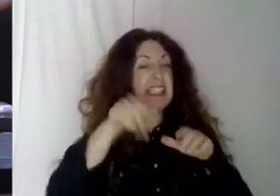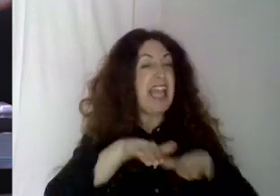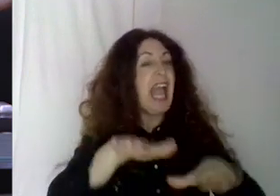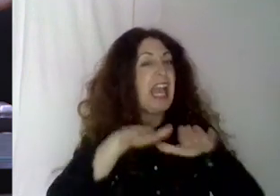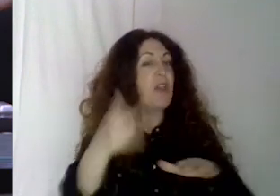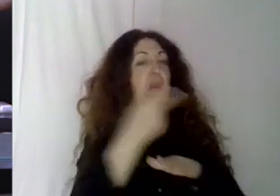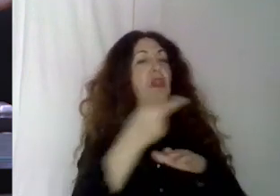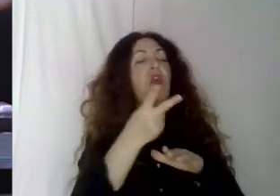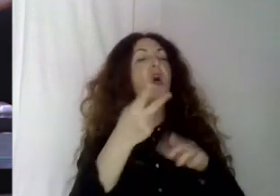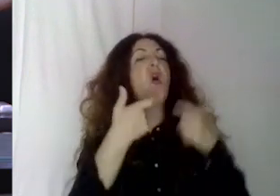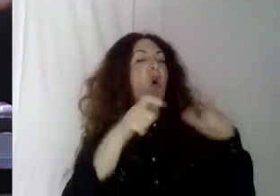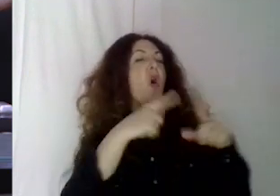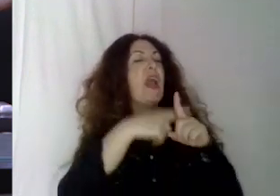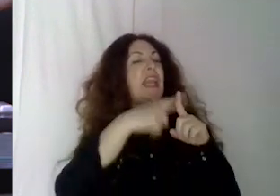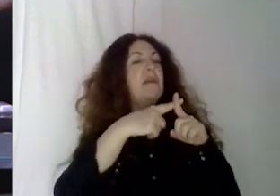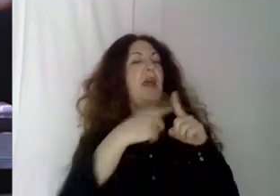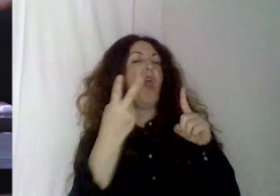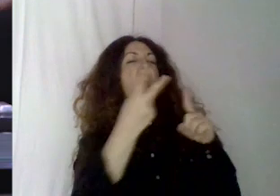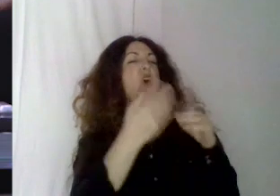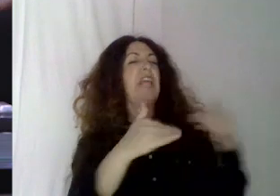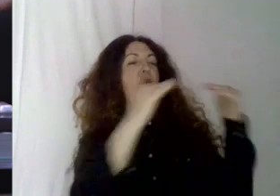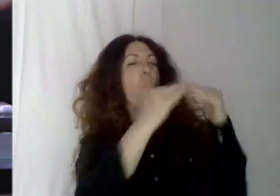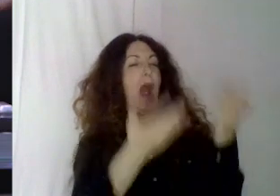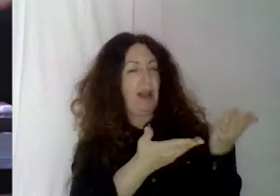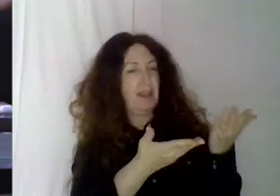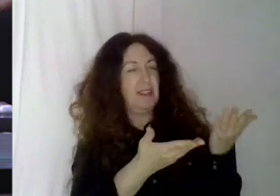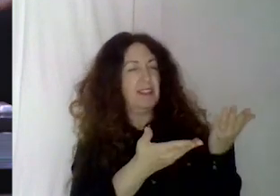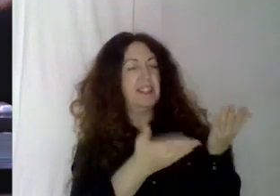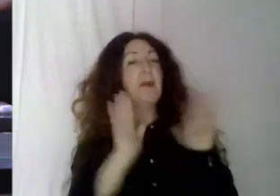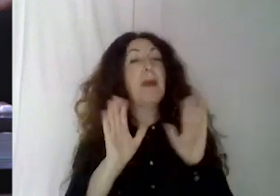en que pintaba estas pinturas porque se las encargaban, no porque tuviera